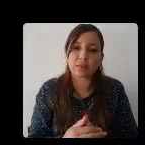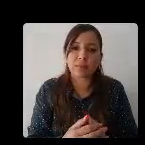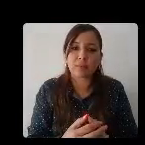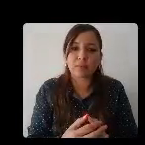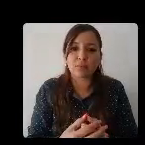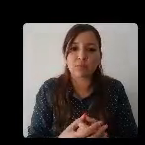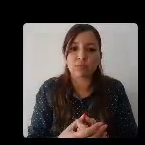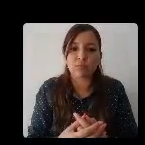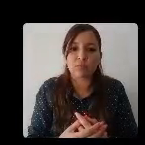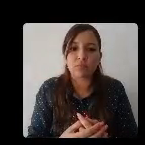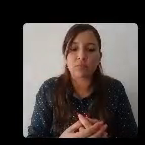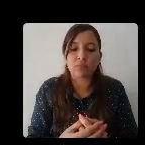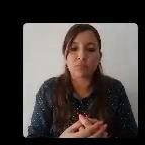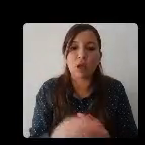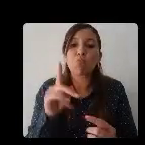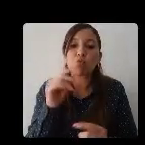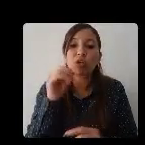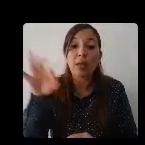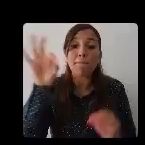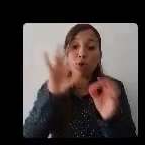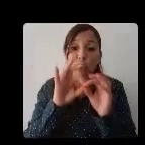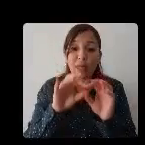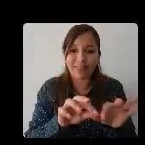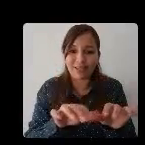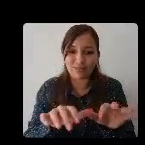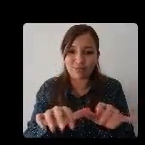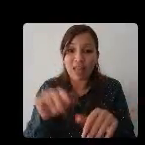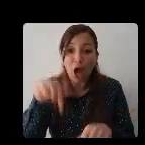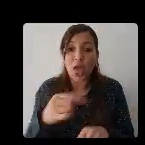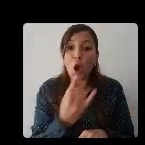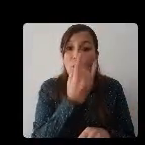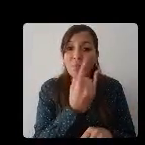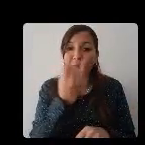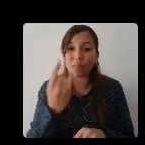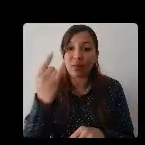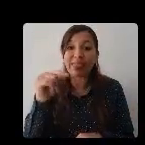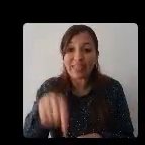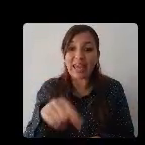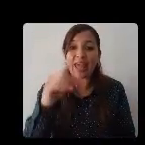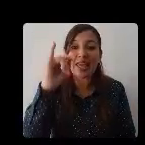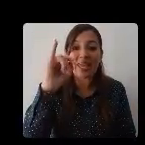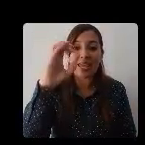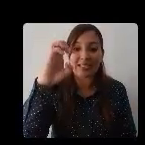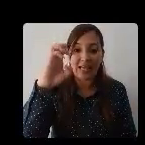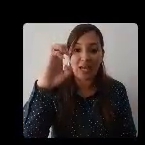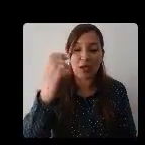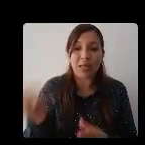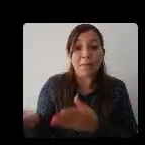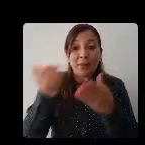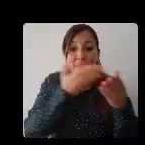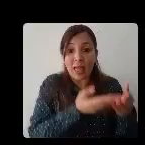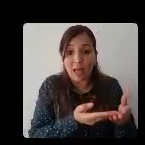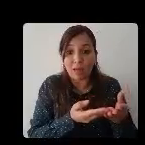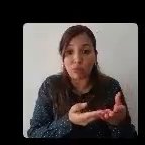página web, ahora tienen Instagram. Invitamos acá a todas las personas que nos vean. En Instagram pueden encontrarlos como